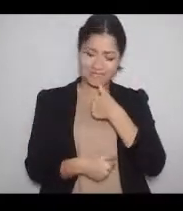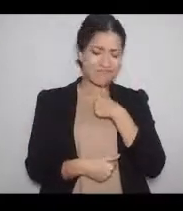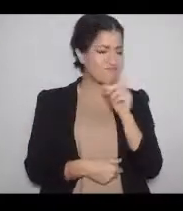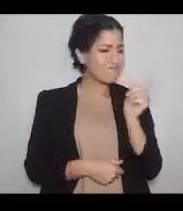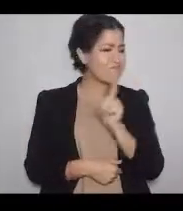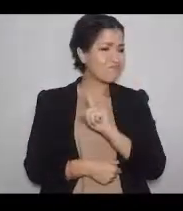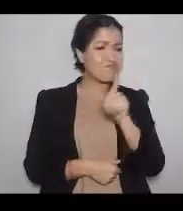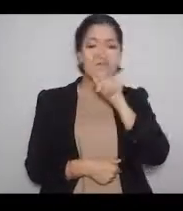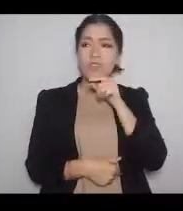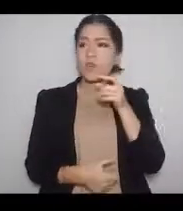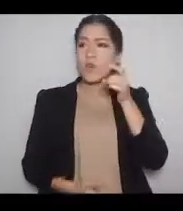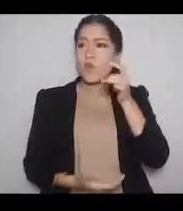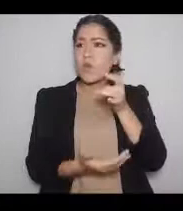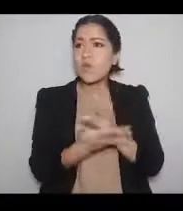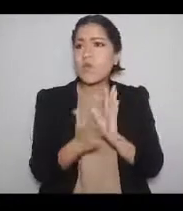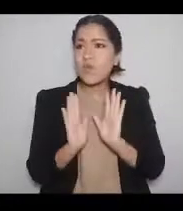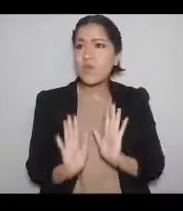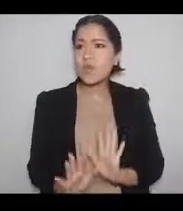Tico.